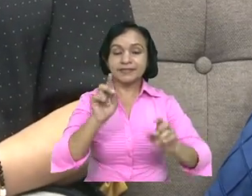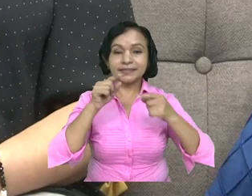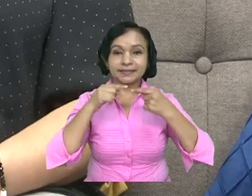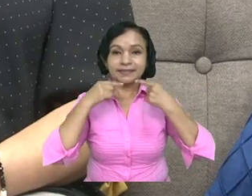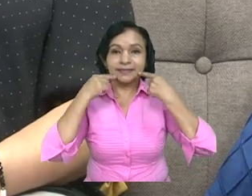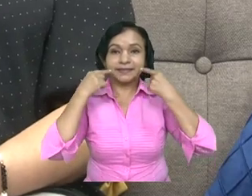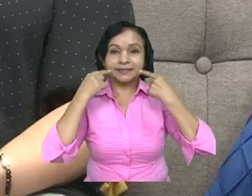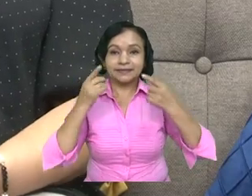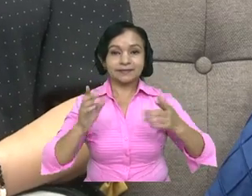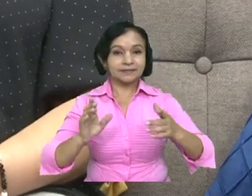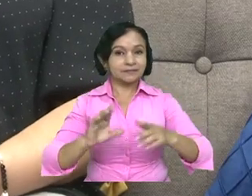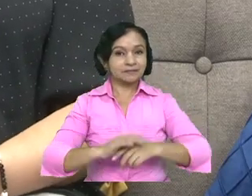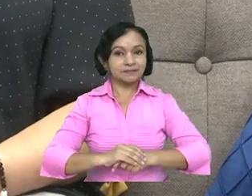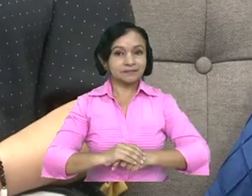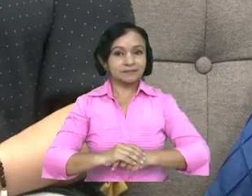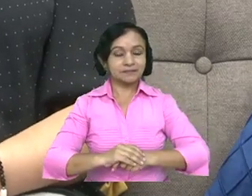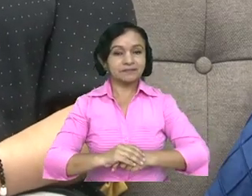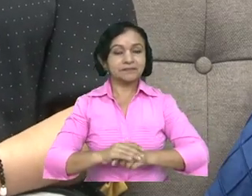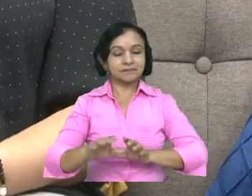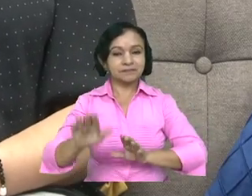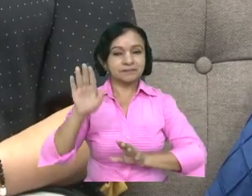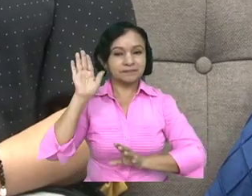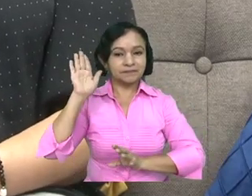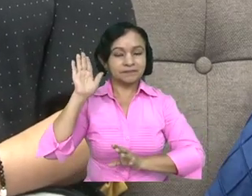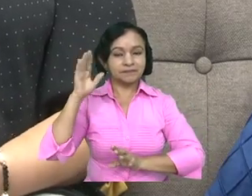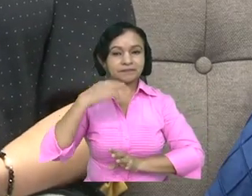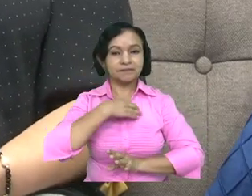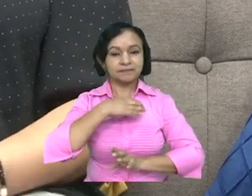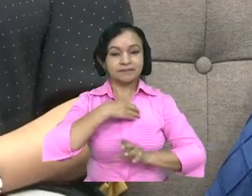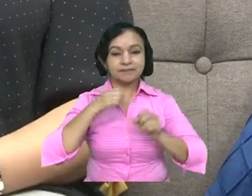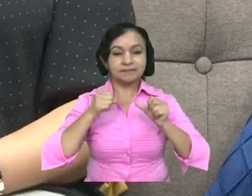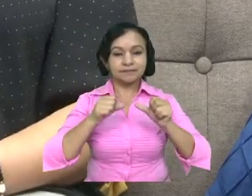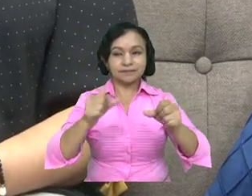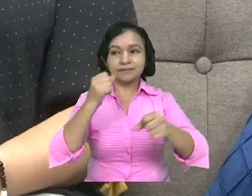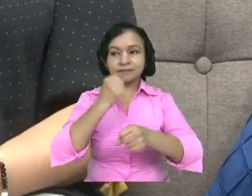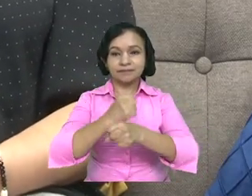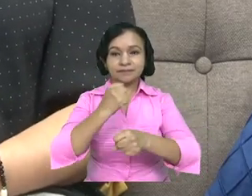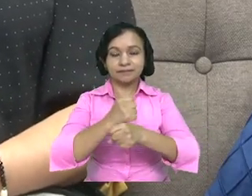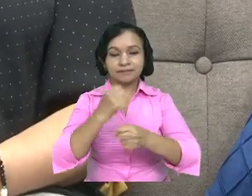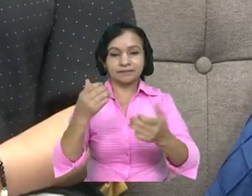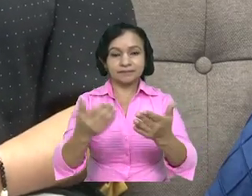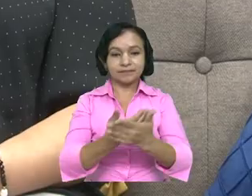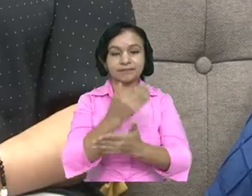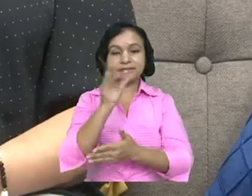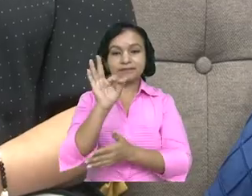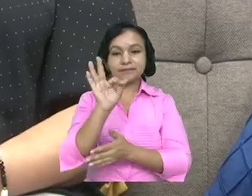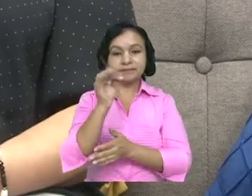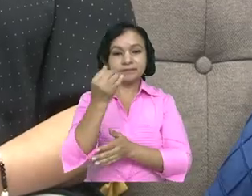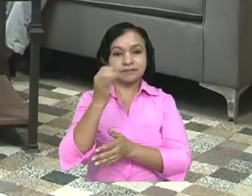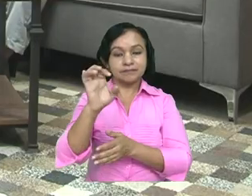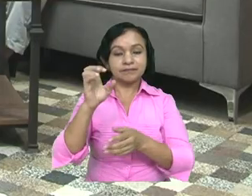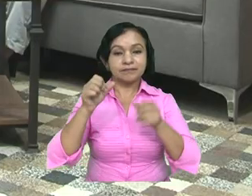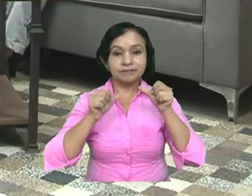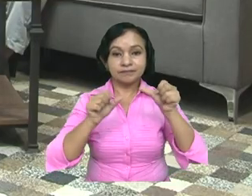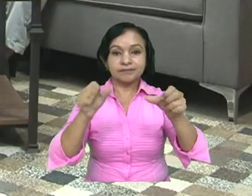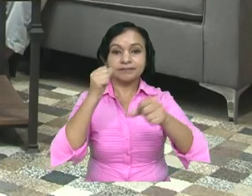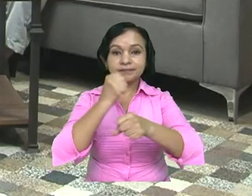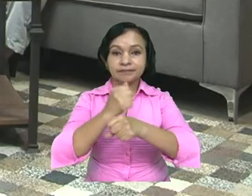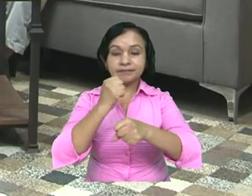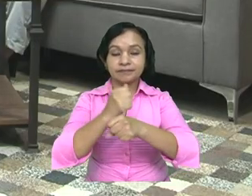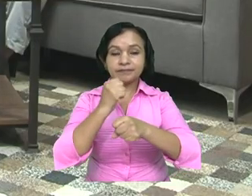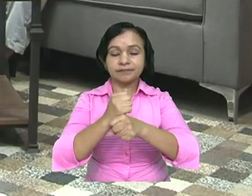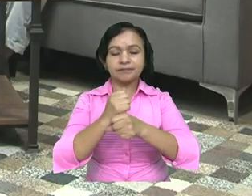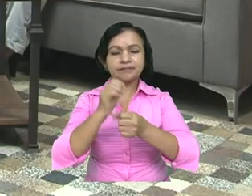no tiene precio y que eso nos compromete también a seguir adelante. Así es que el nuevo FICE va a continuar trabajando con ese